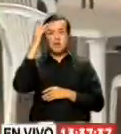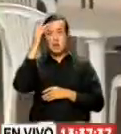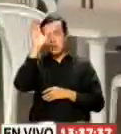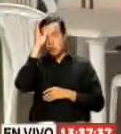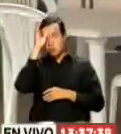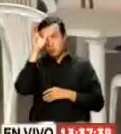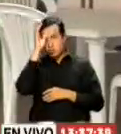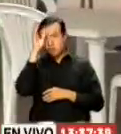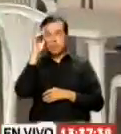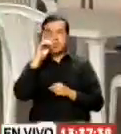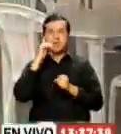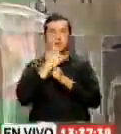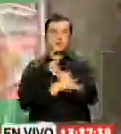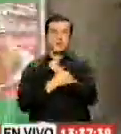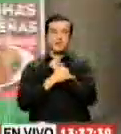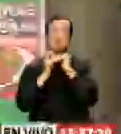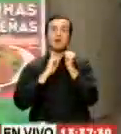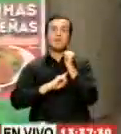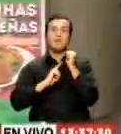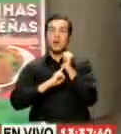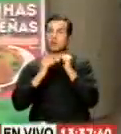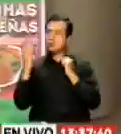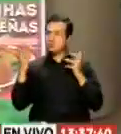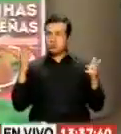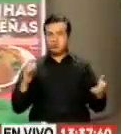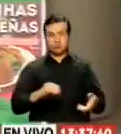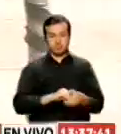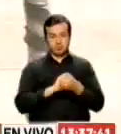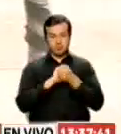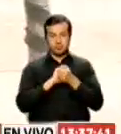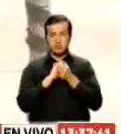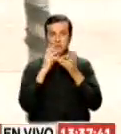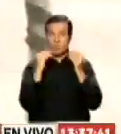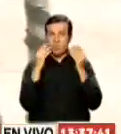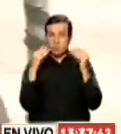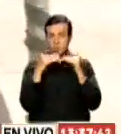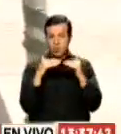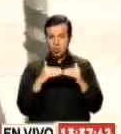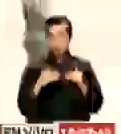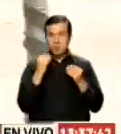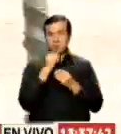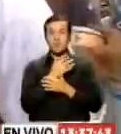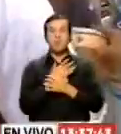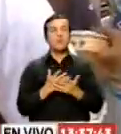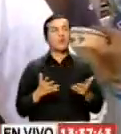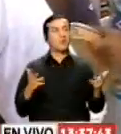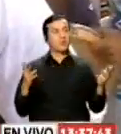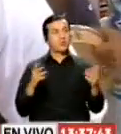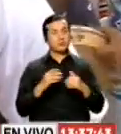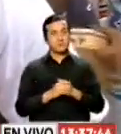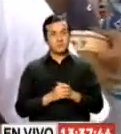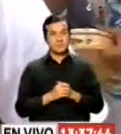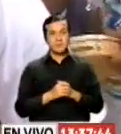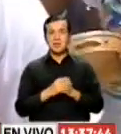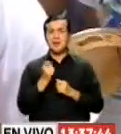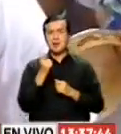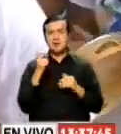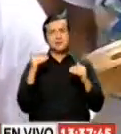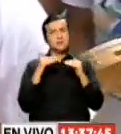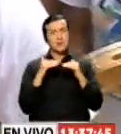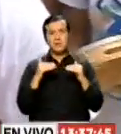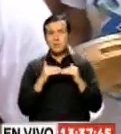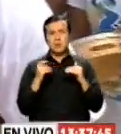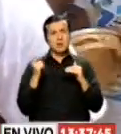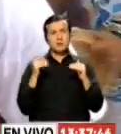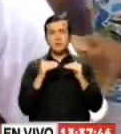dos países hermanos que tienen mucho en común, según los organizadores de la feria. Recalca las similitudes que